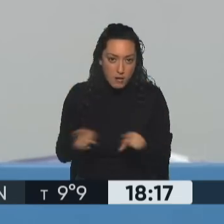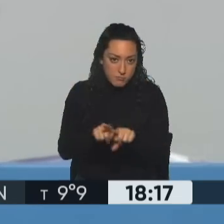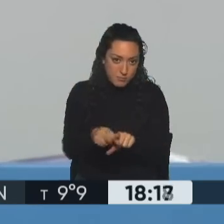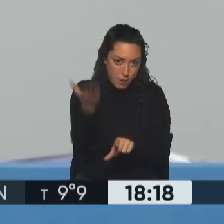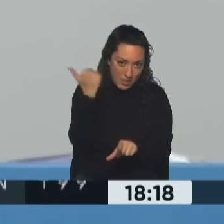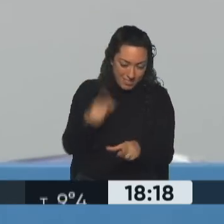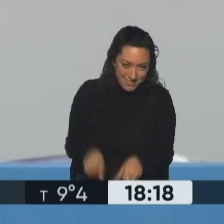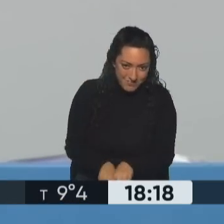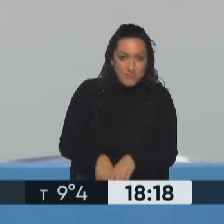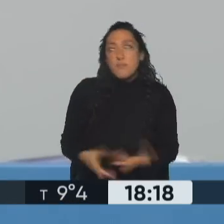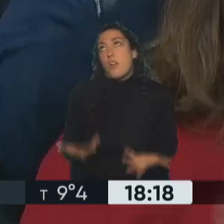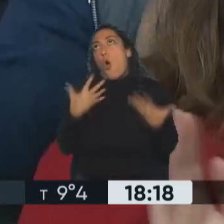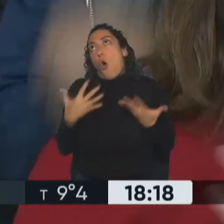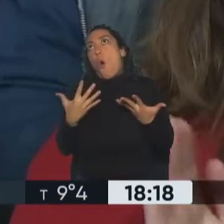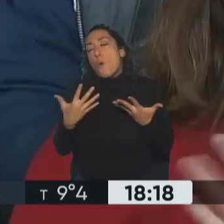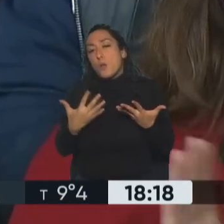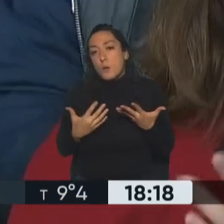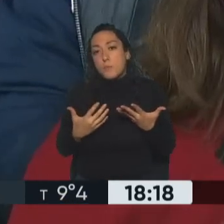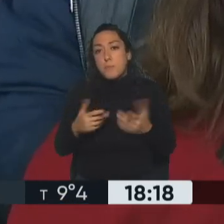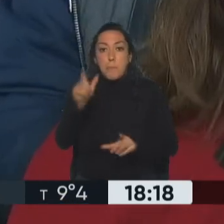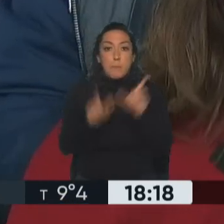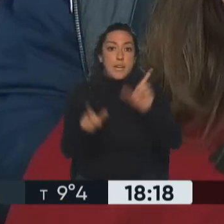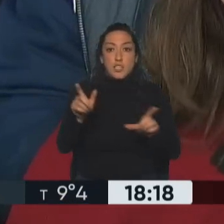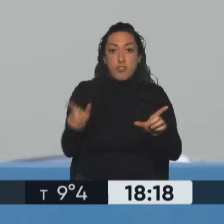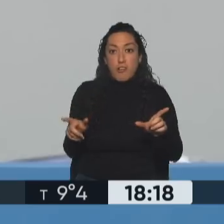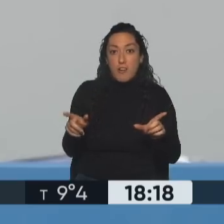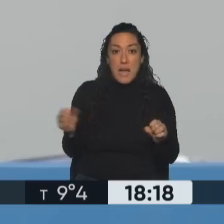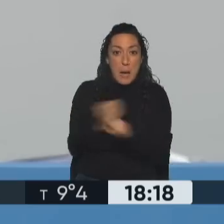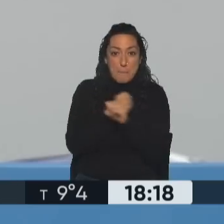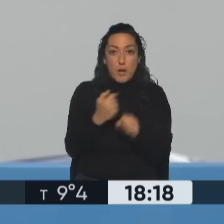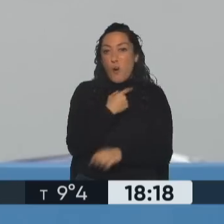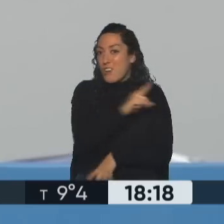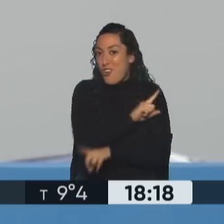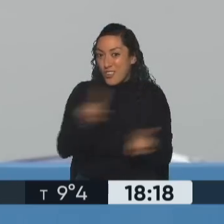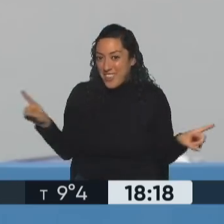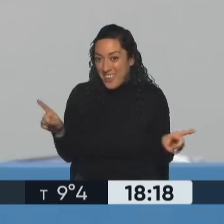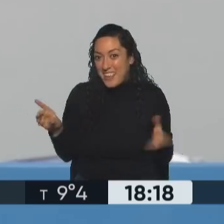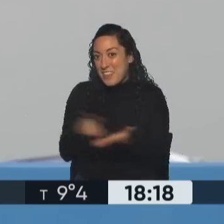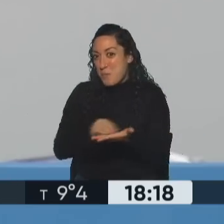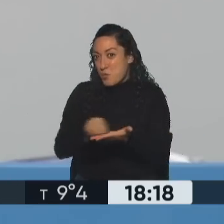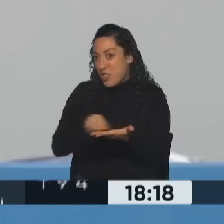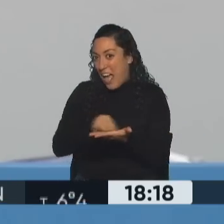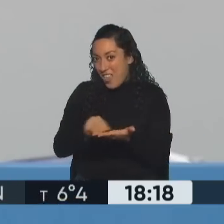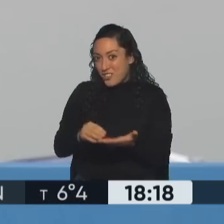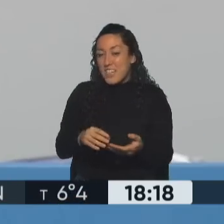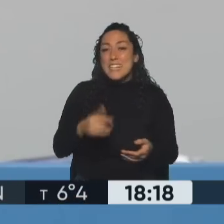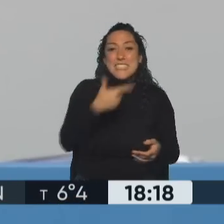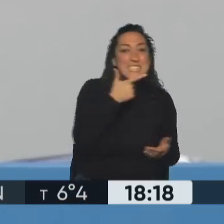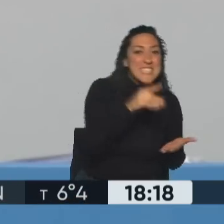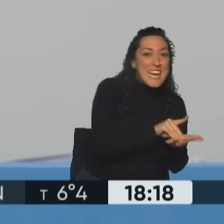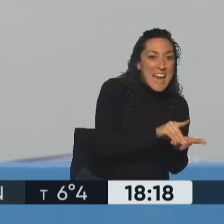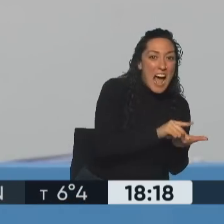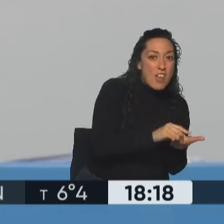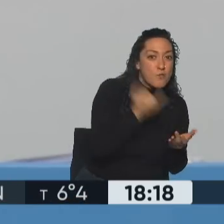pero claro, nadie la quiere aprobar en diputados, digo. En Senado la discutimos